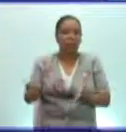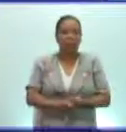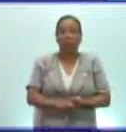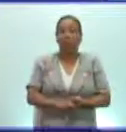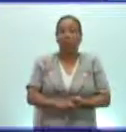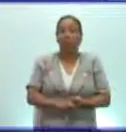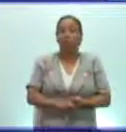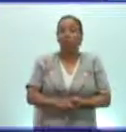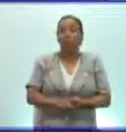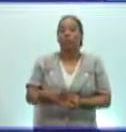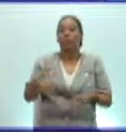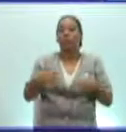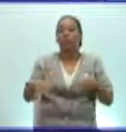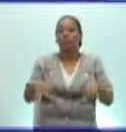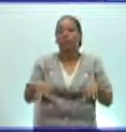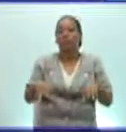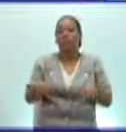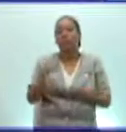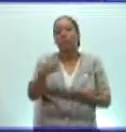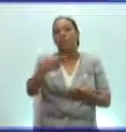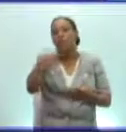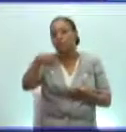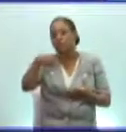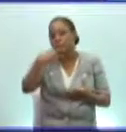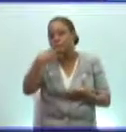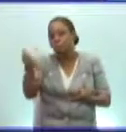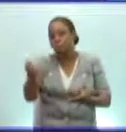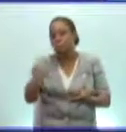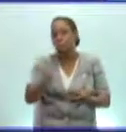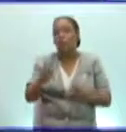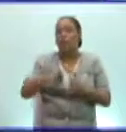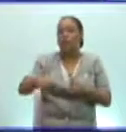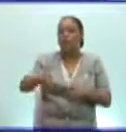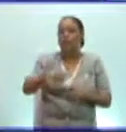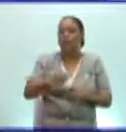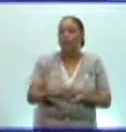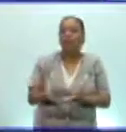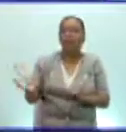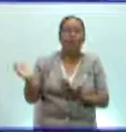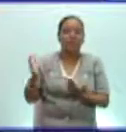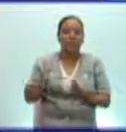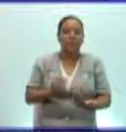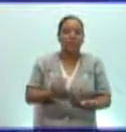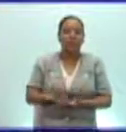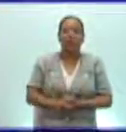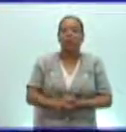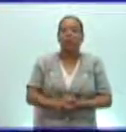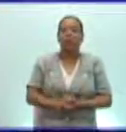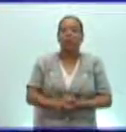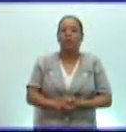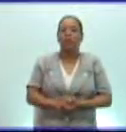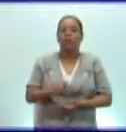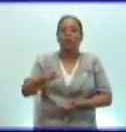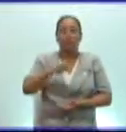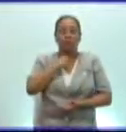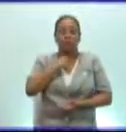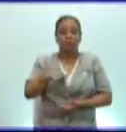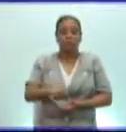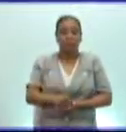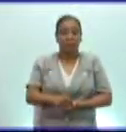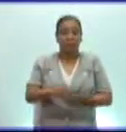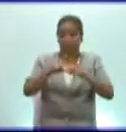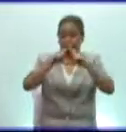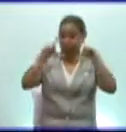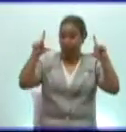débiles y solubles. Para ello, pues yo les traigo, en este caso, la representación